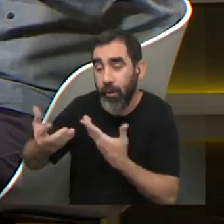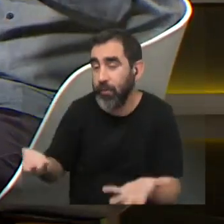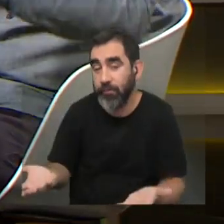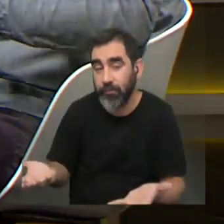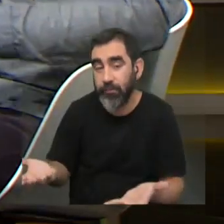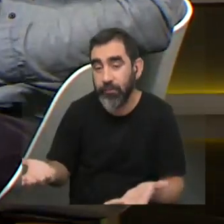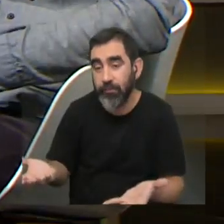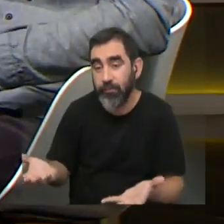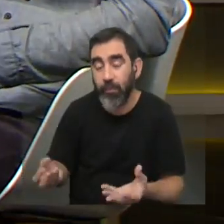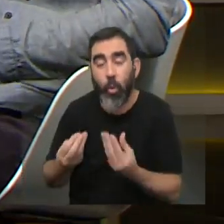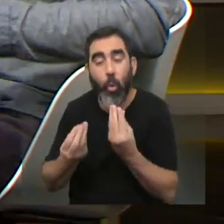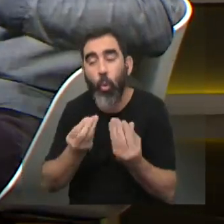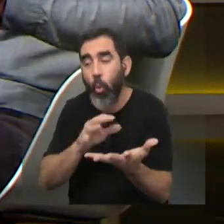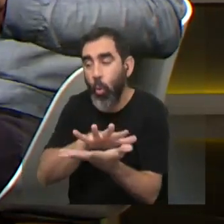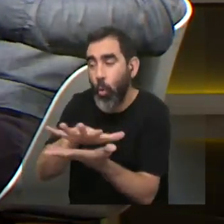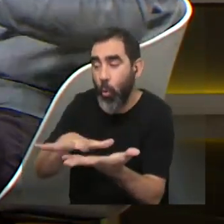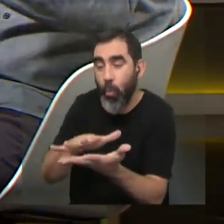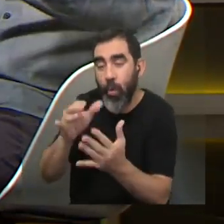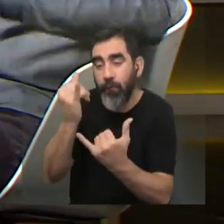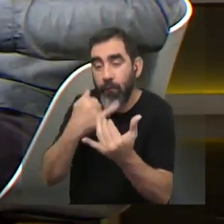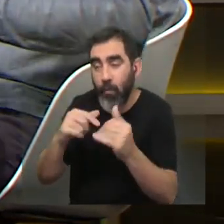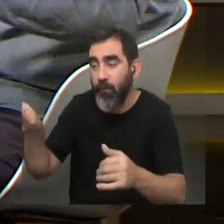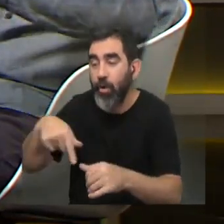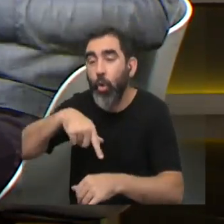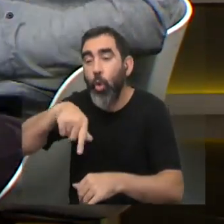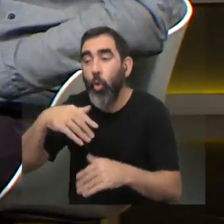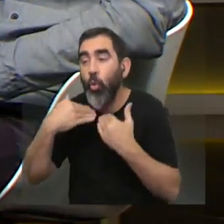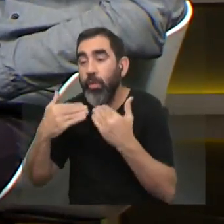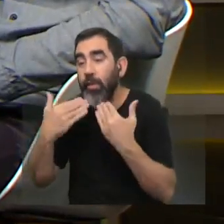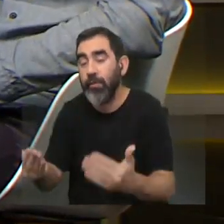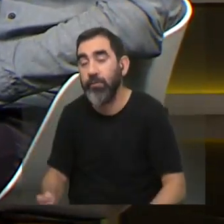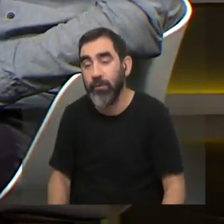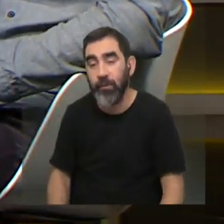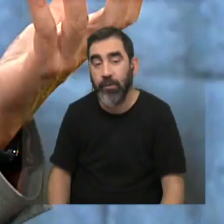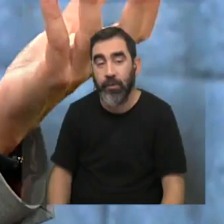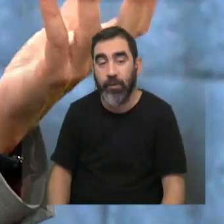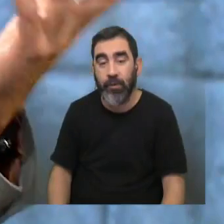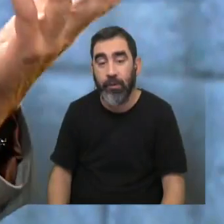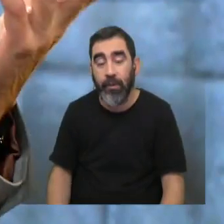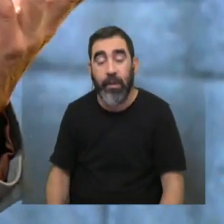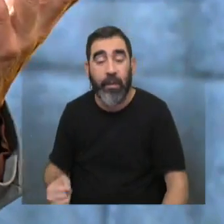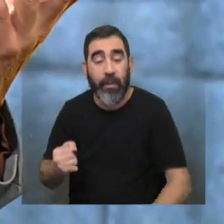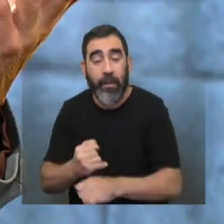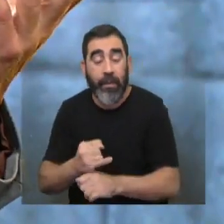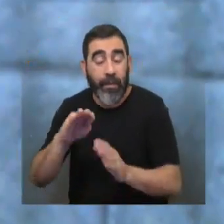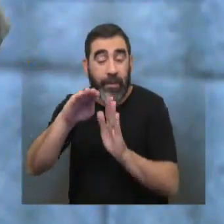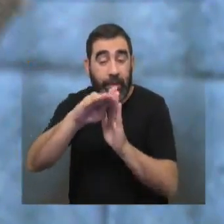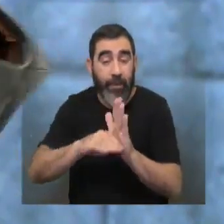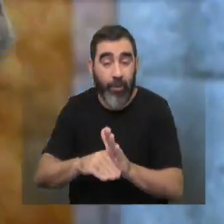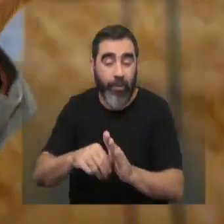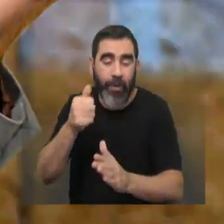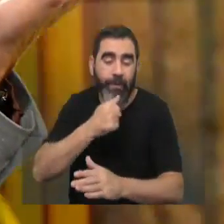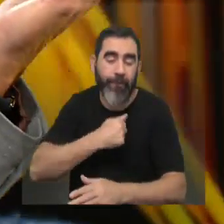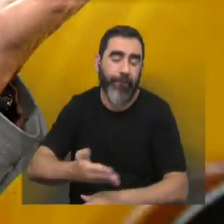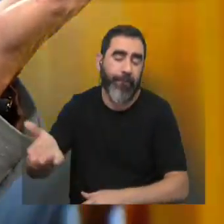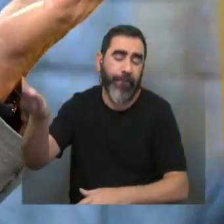la distribución de esos datos, de dónde vienen. Claro, o sea, si se equivoca un programa del viejo estilo, por